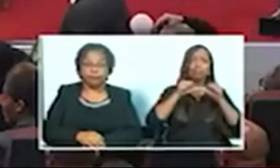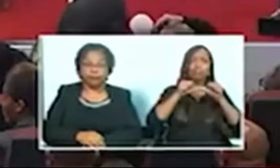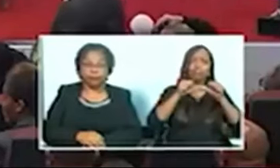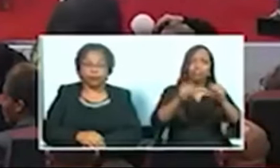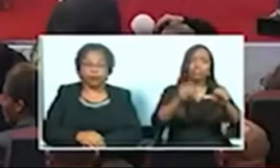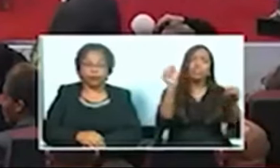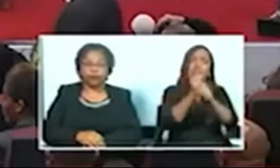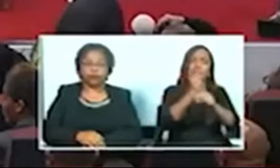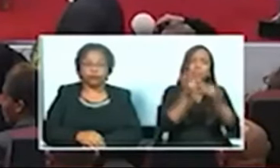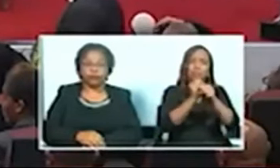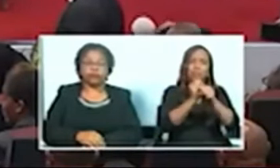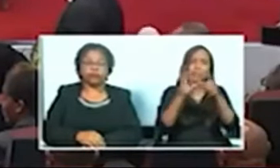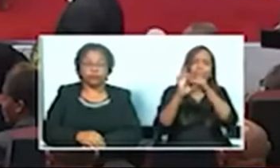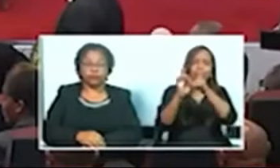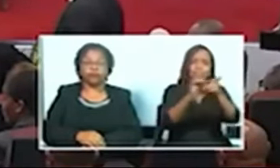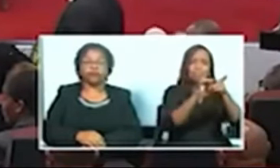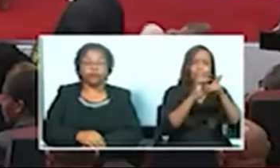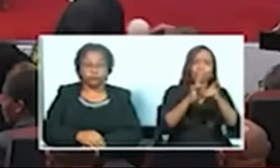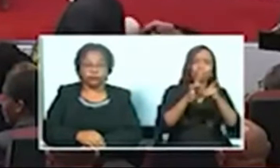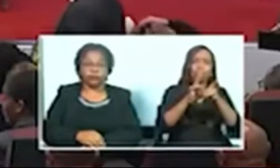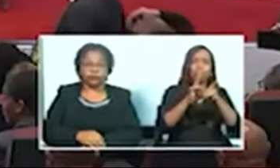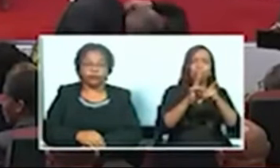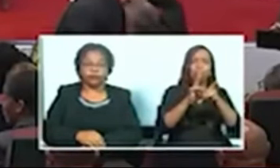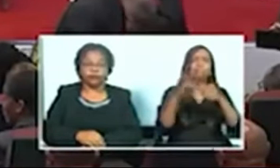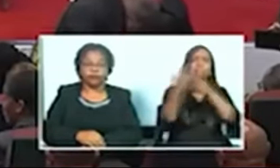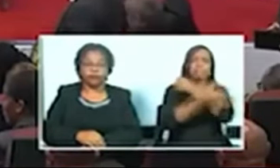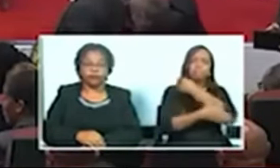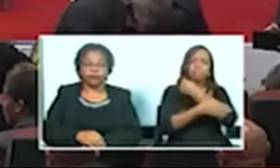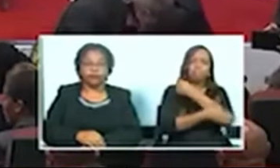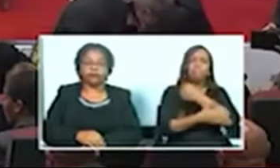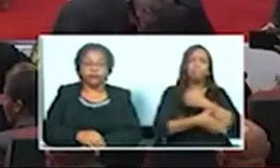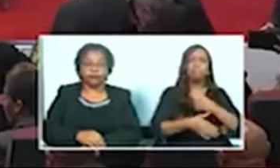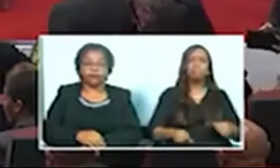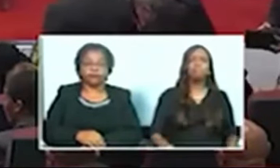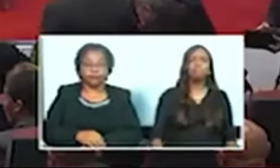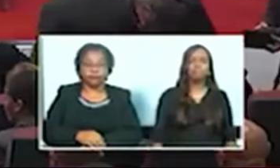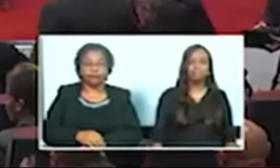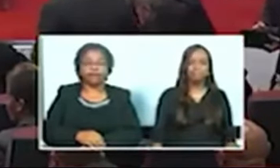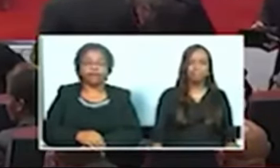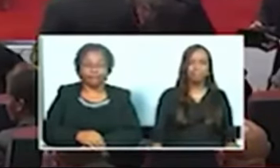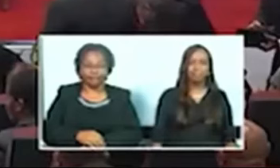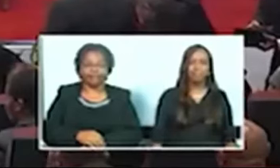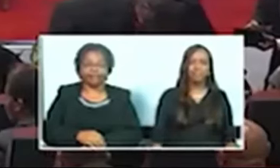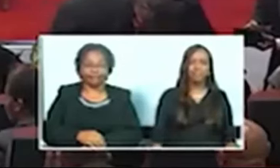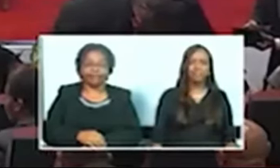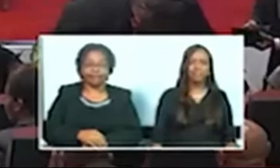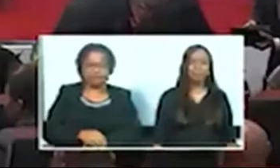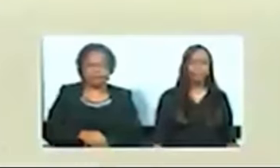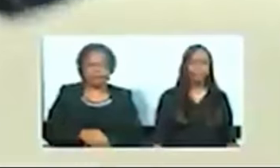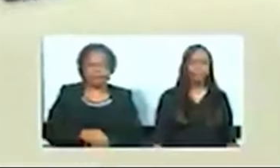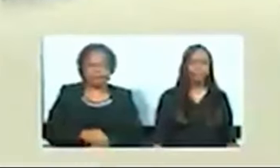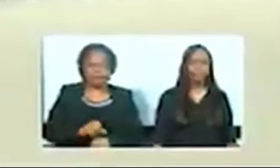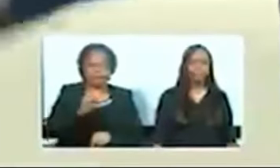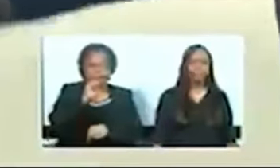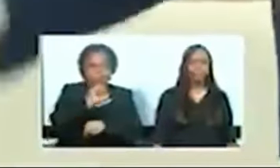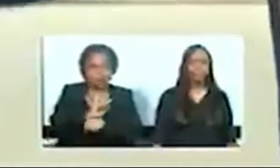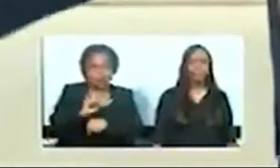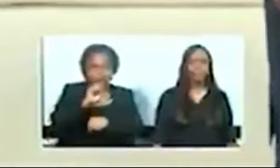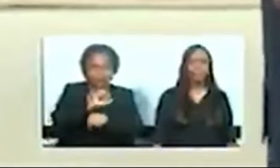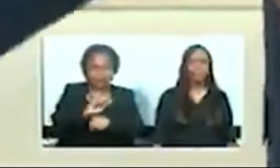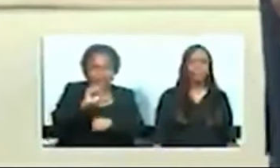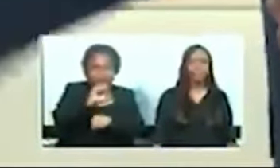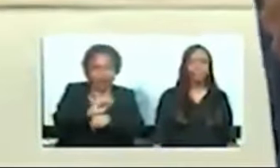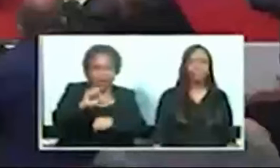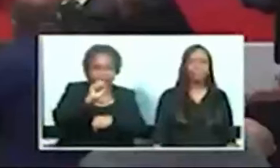la de eficiencia energética, ciberseguridad, energía renovable, el código penal, pero ustedes saben, ¿verdad? Todo esto